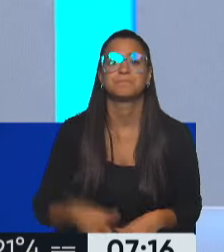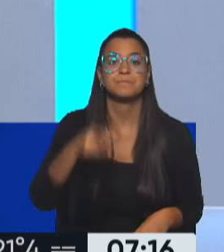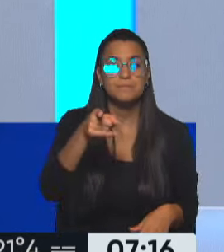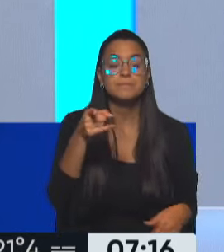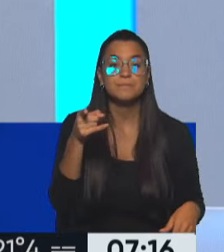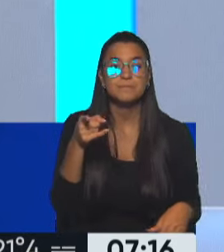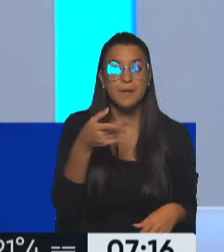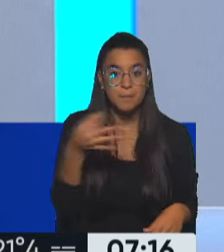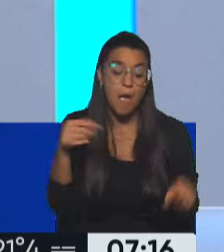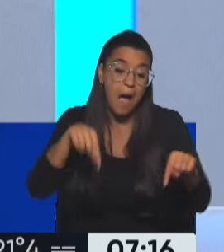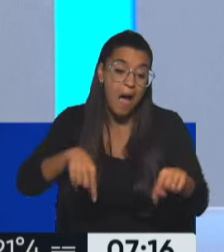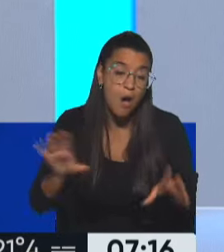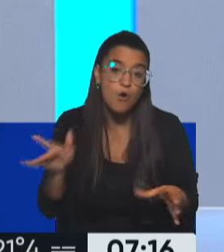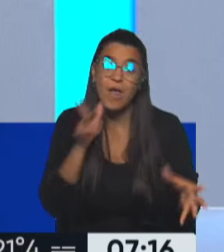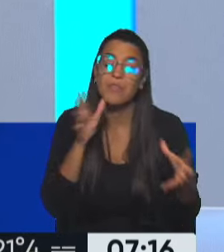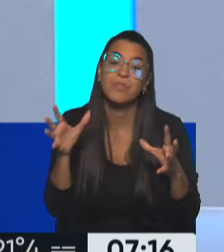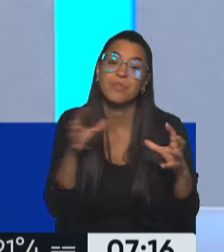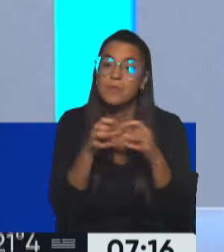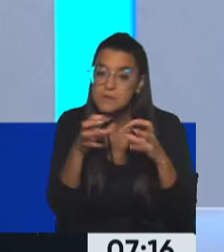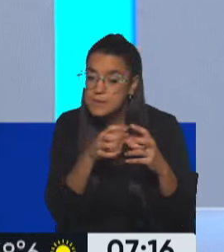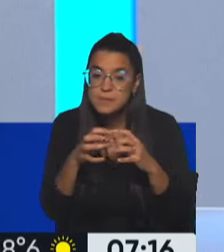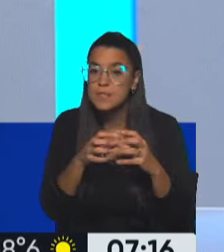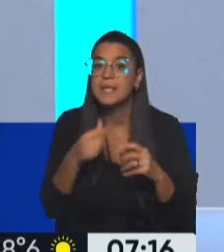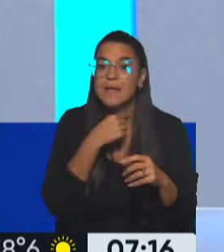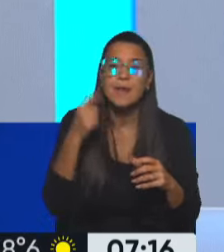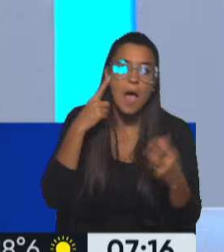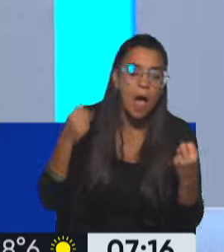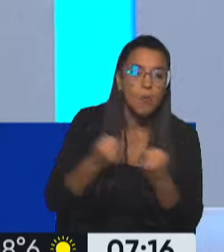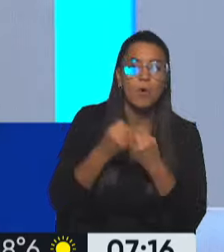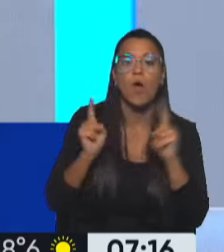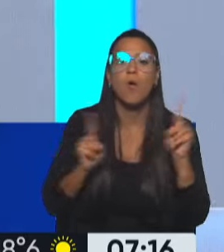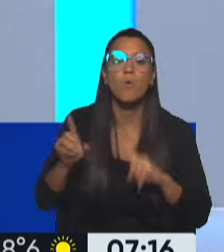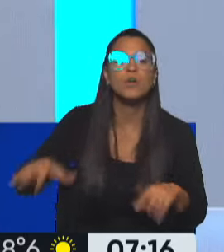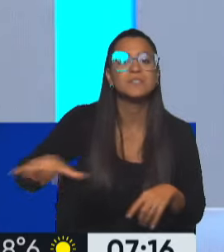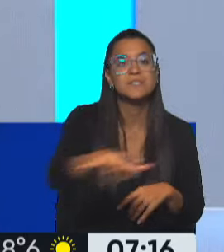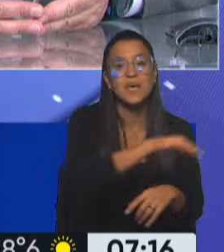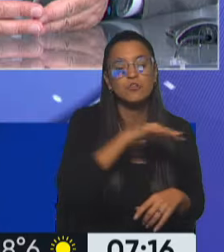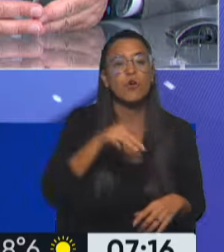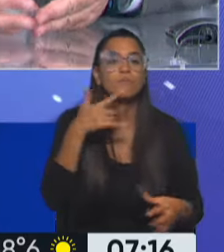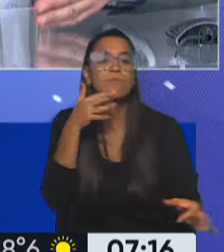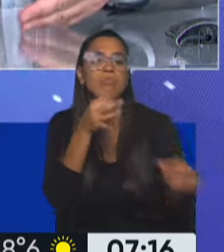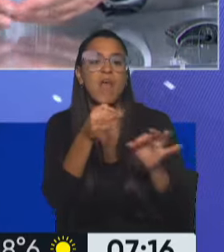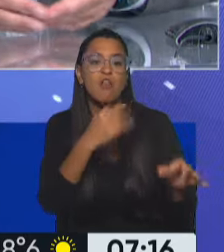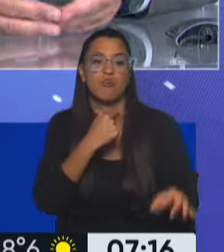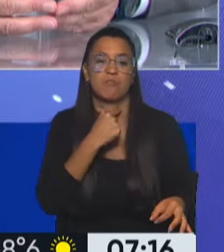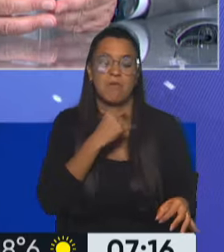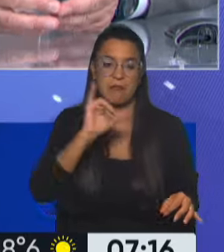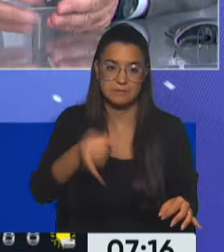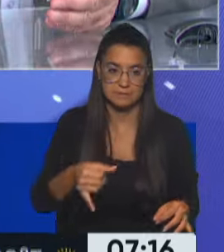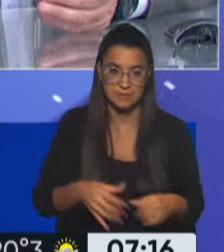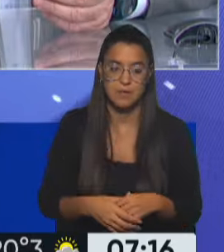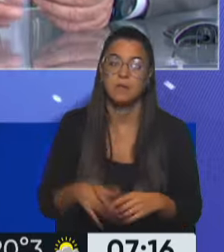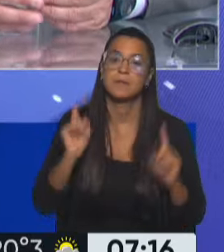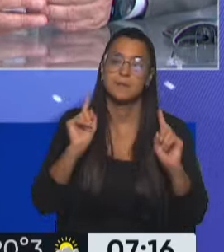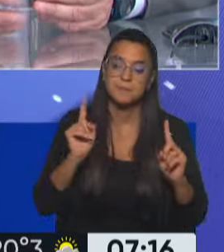Hay por ahora discusiones y tratando de llegar a acuerdos con los sectores que tien más predisposición al diálogo eh que son los